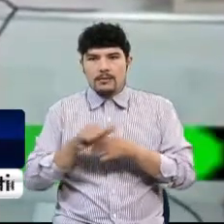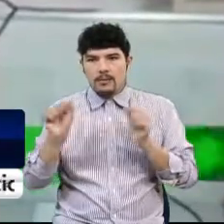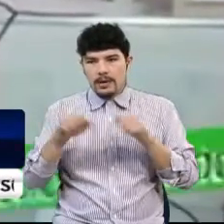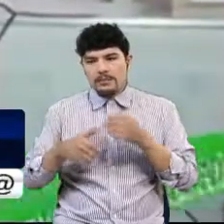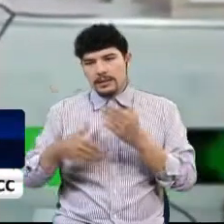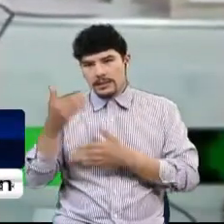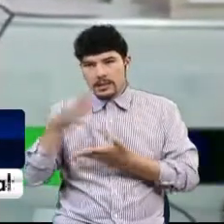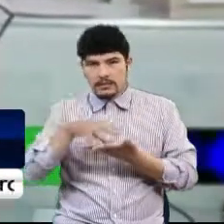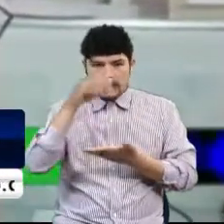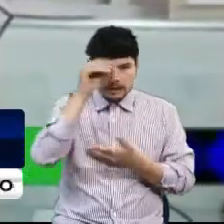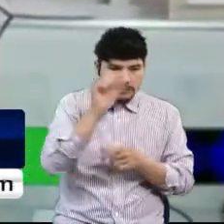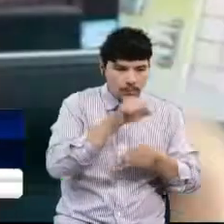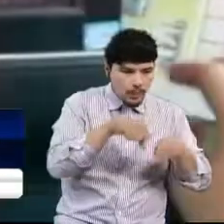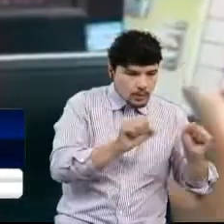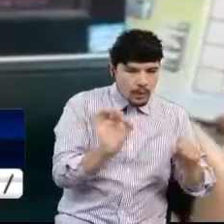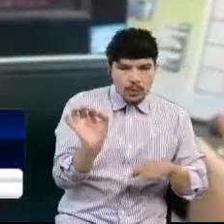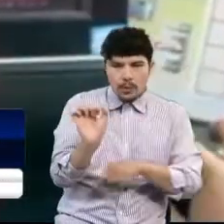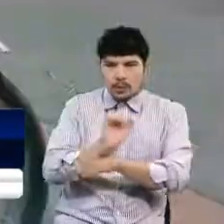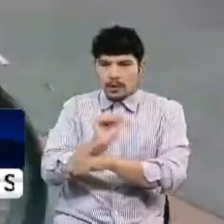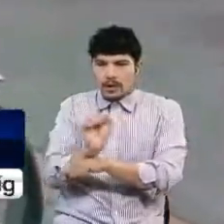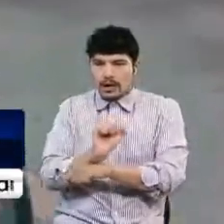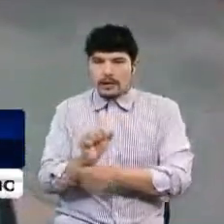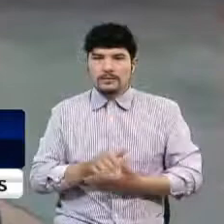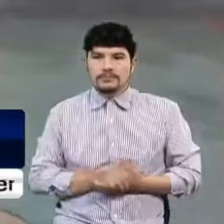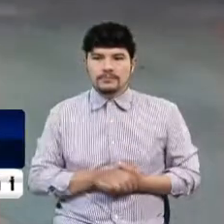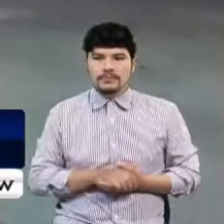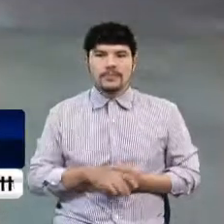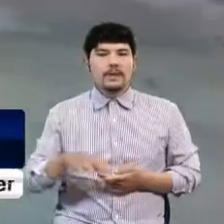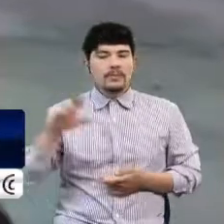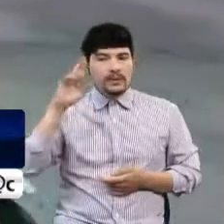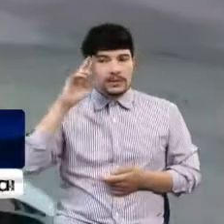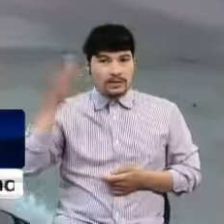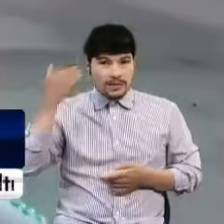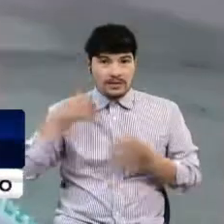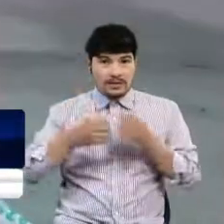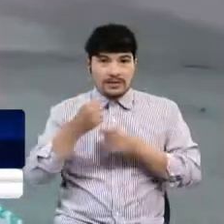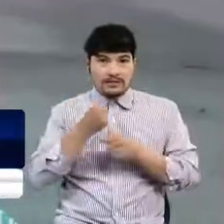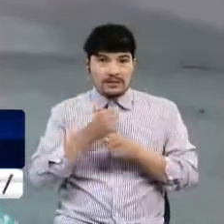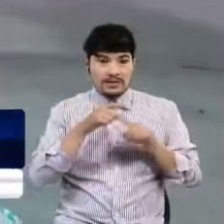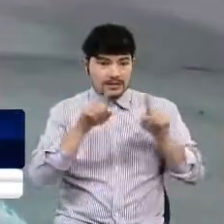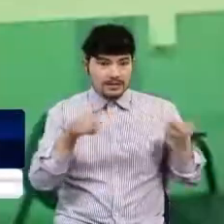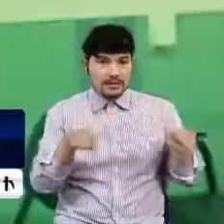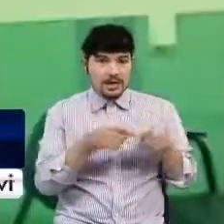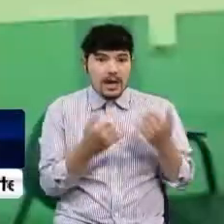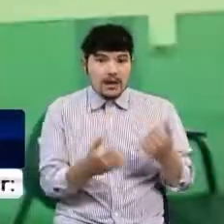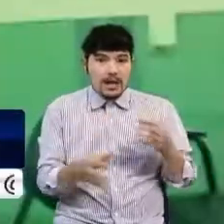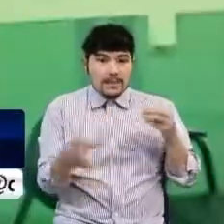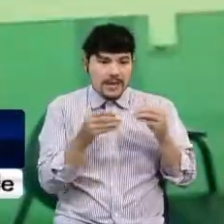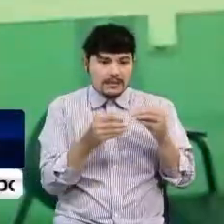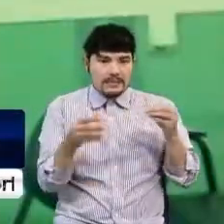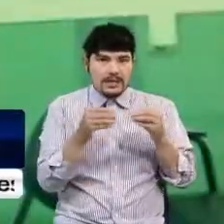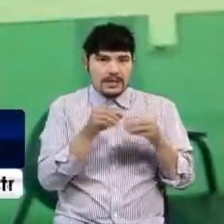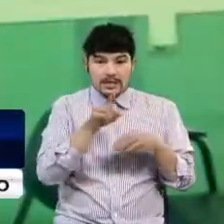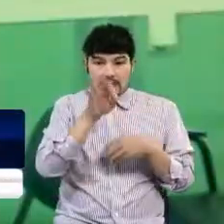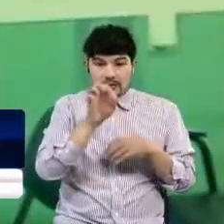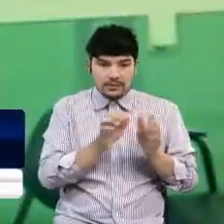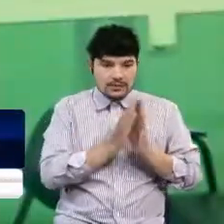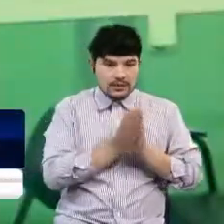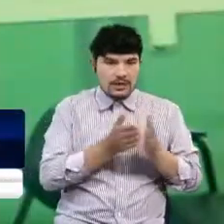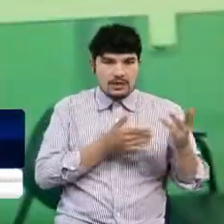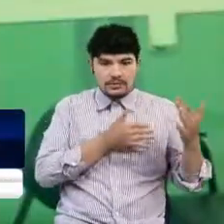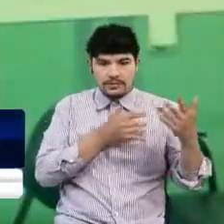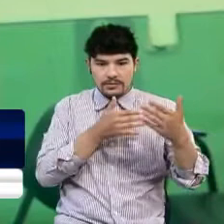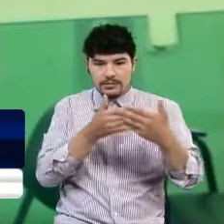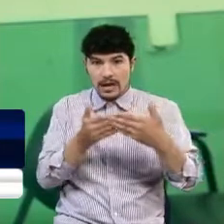2017 los requisitos para controlar la expedición de licencias de conducción en colombia aumentaron del 18 de diciembre hacia